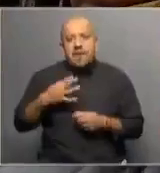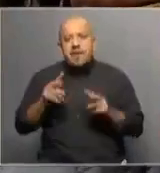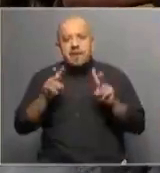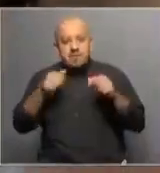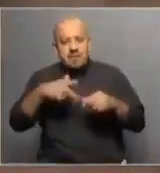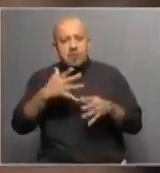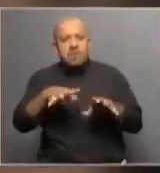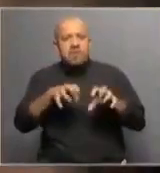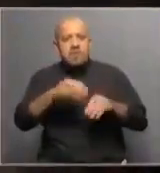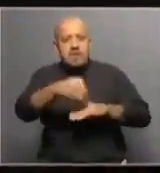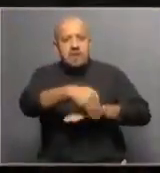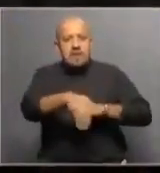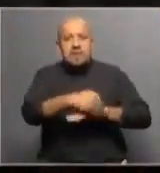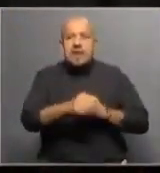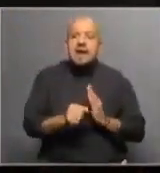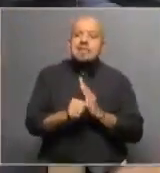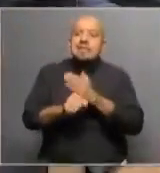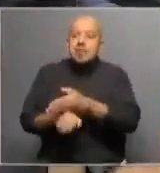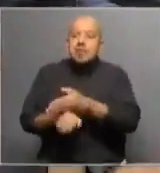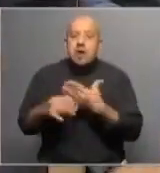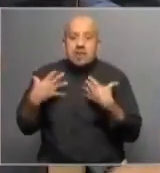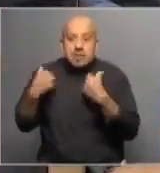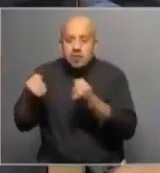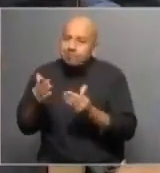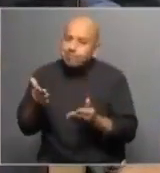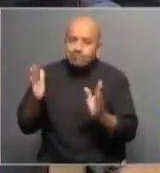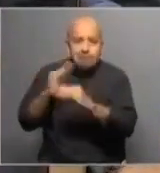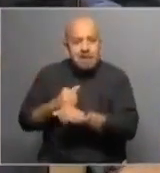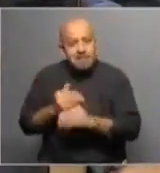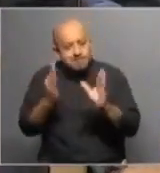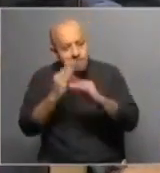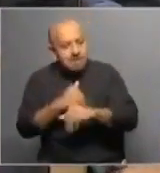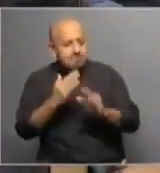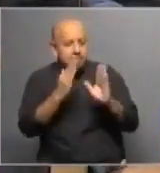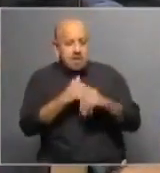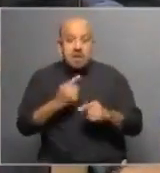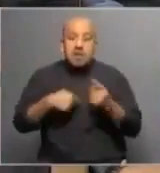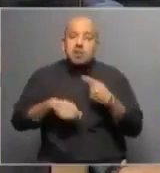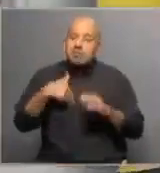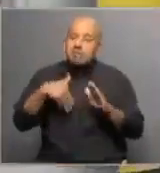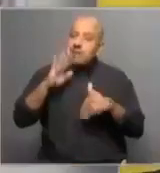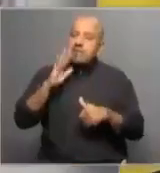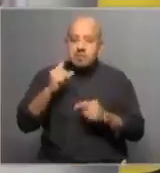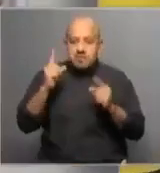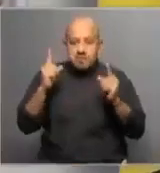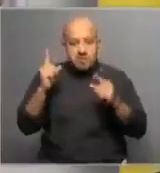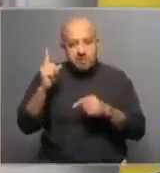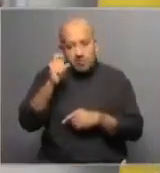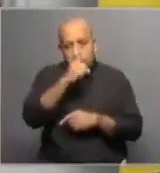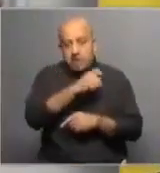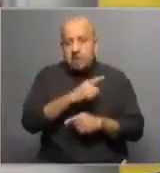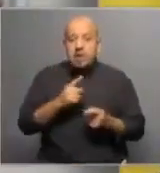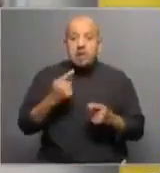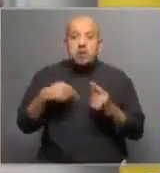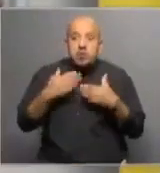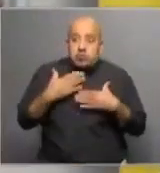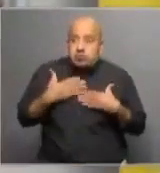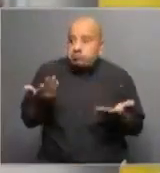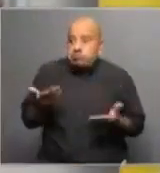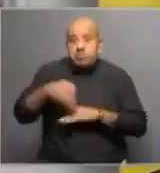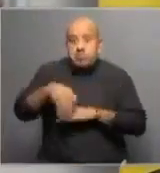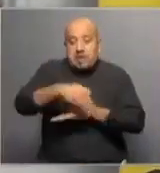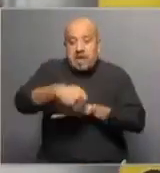acceso a la salud en tiempos de restricción de la atención es una de las principales dificultades que enfrentan nosotros que tenemos que vivimos en la calle no tenemos acceso a